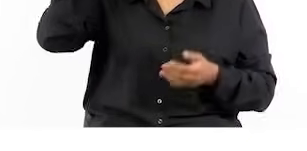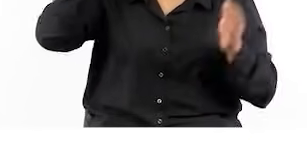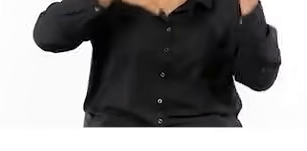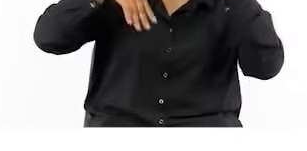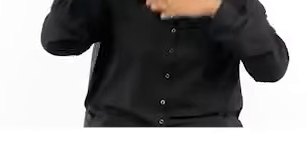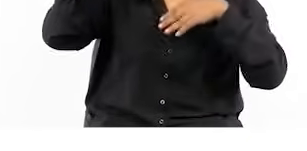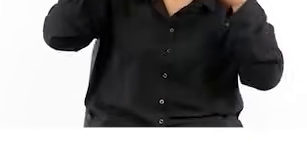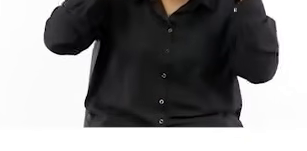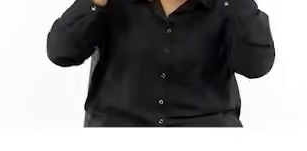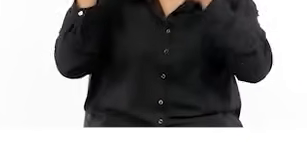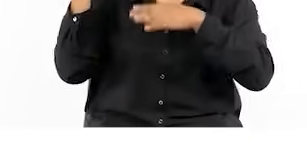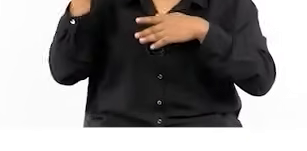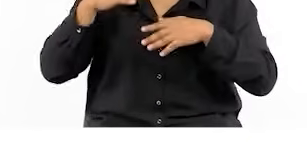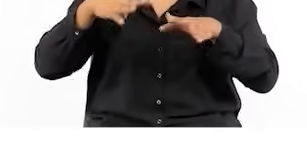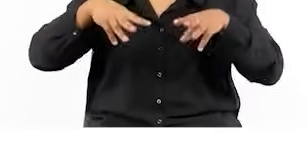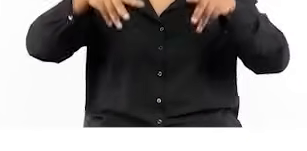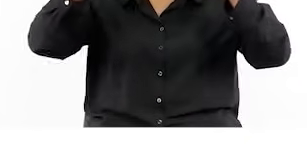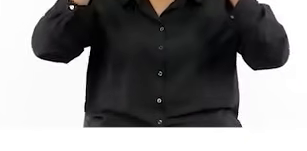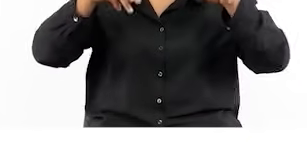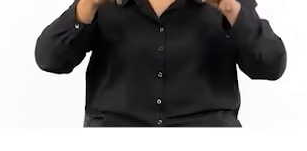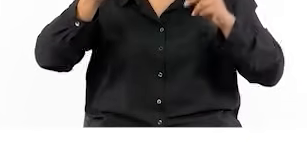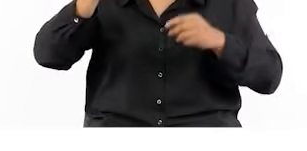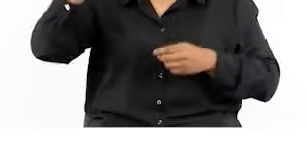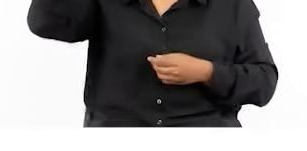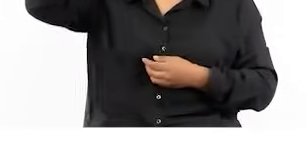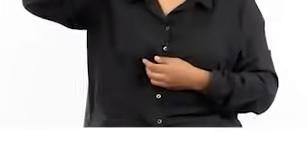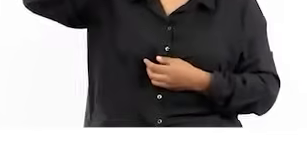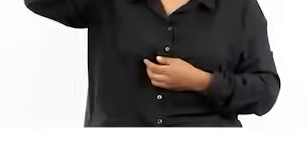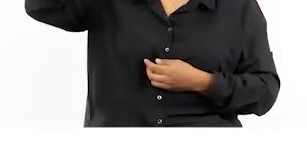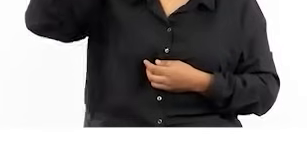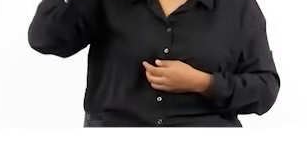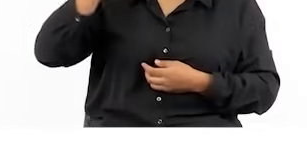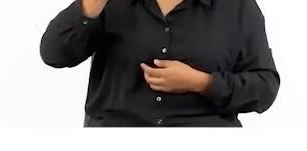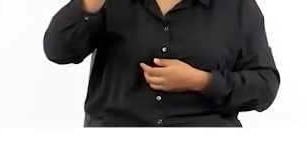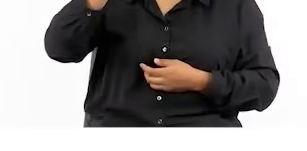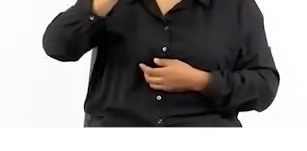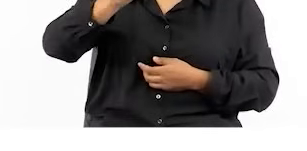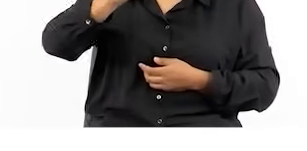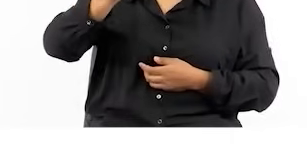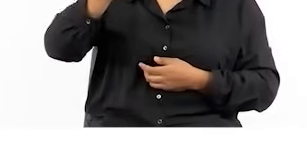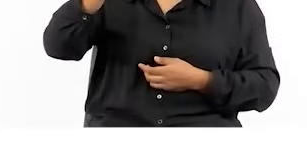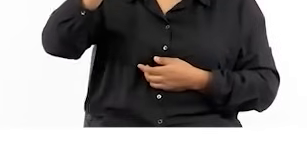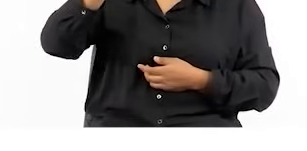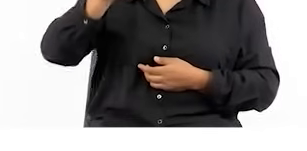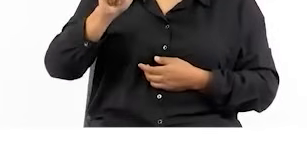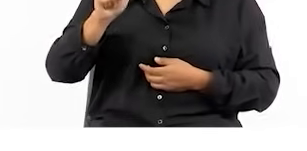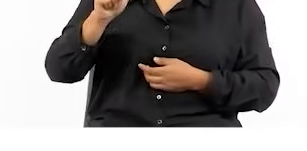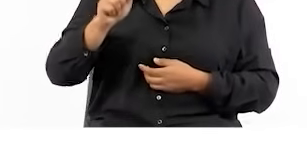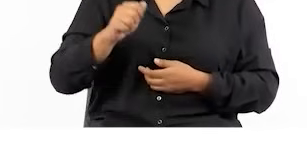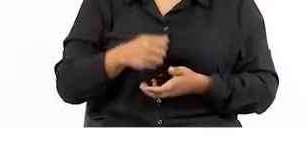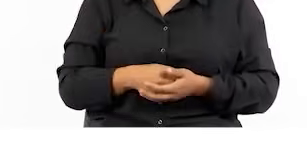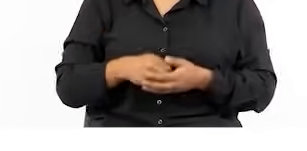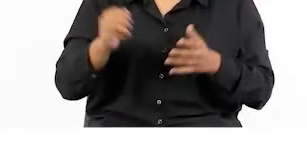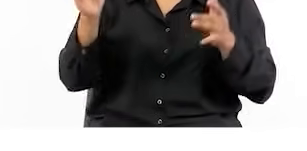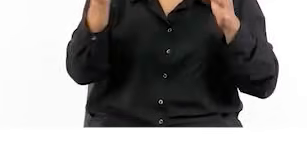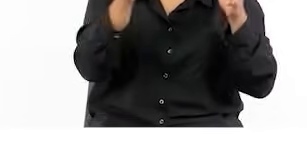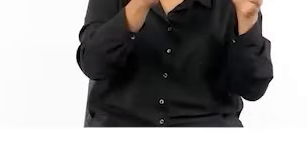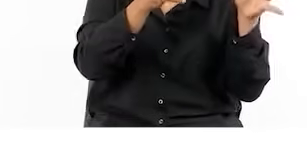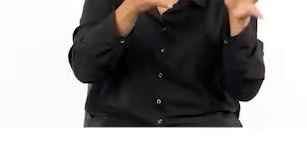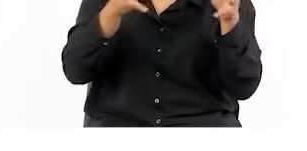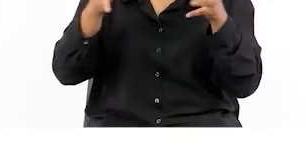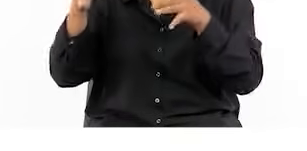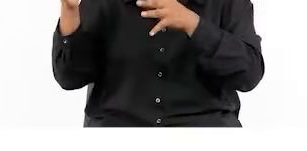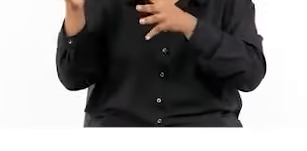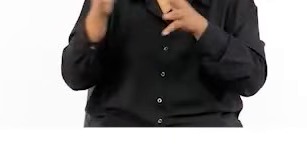hay ingreso del polvo del Sahara. Esto se debe a un agente erosivo, como lo